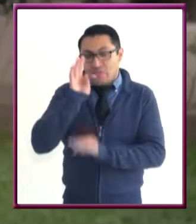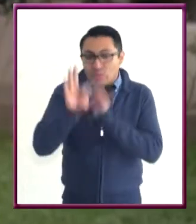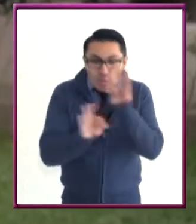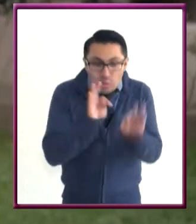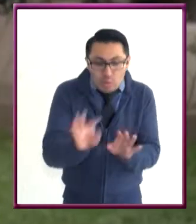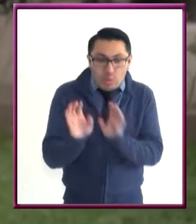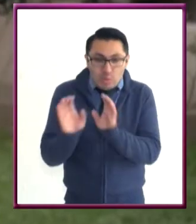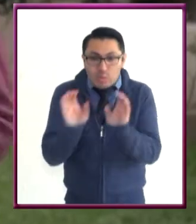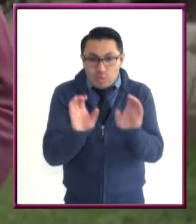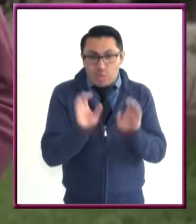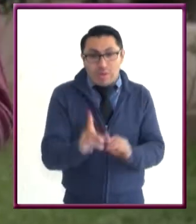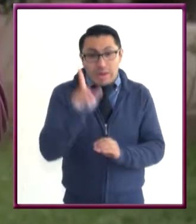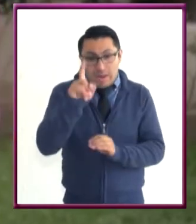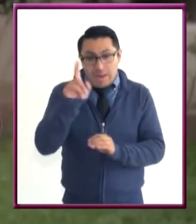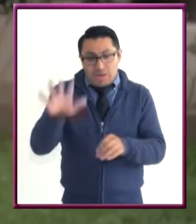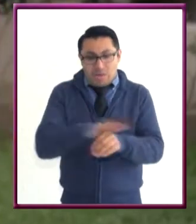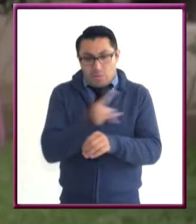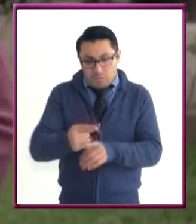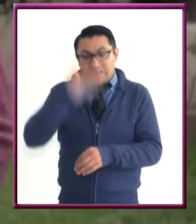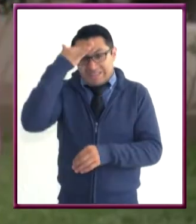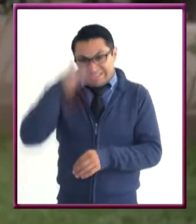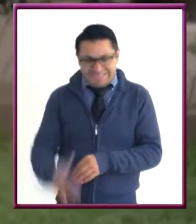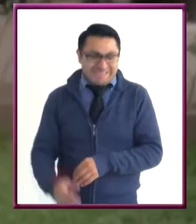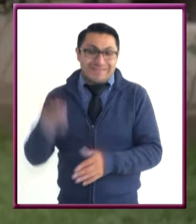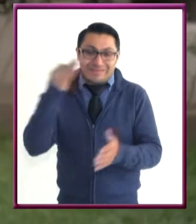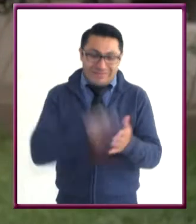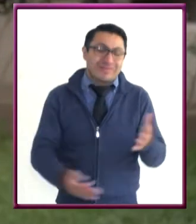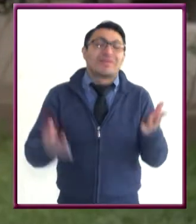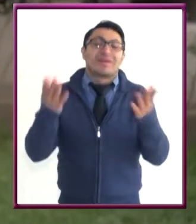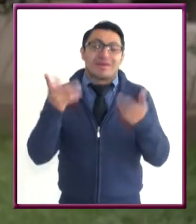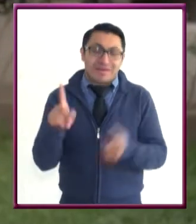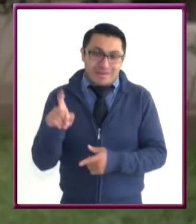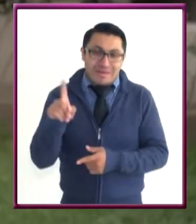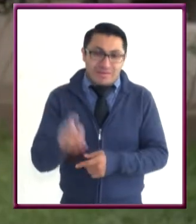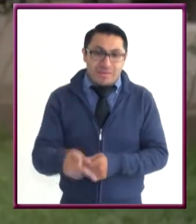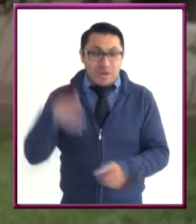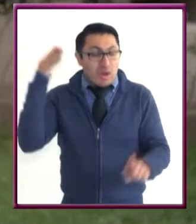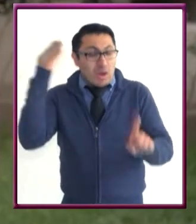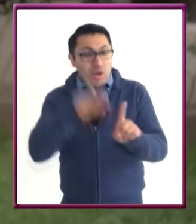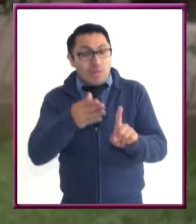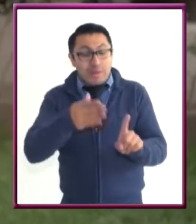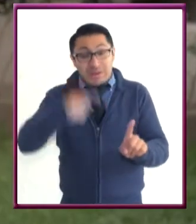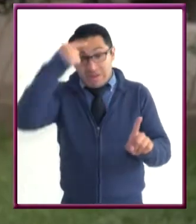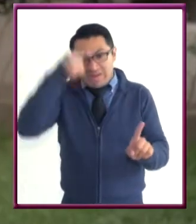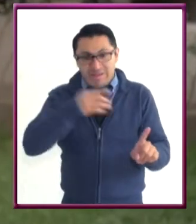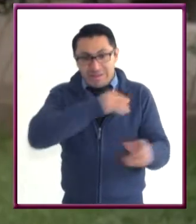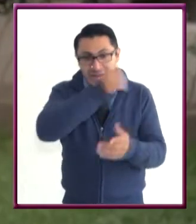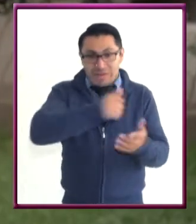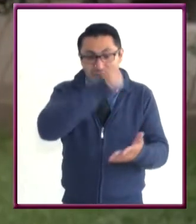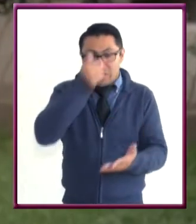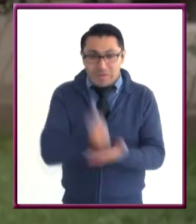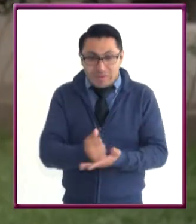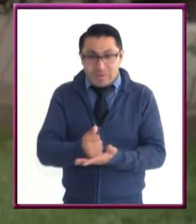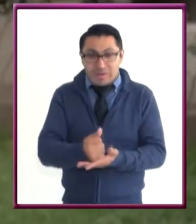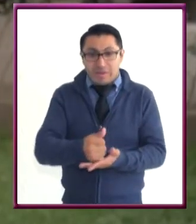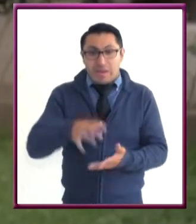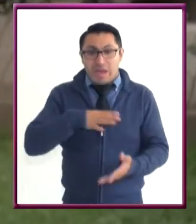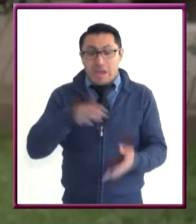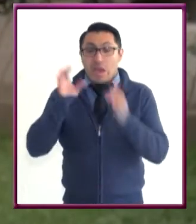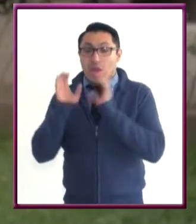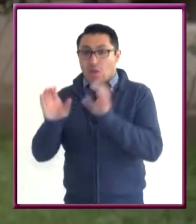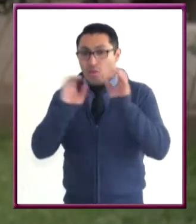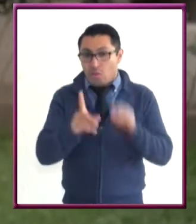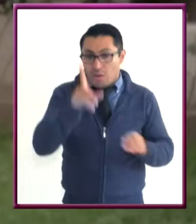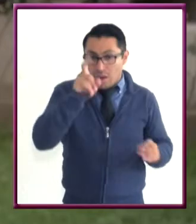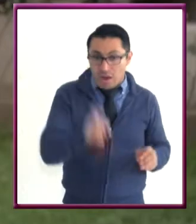tratan como con un enorme cariño, pues porque conocen lo que es vivir sin agua. El chiste es lograr que toda la ciudad podamos adquirir esta